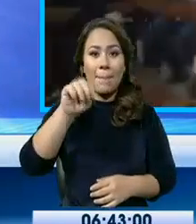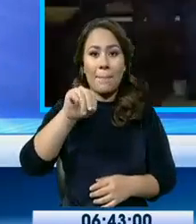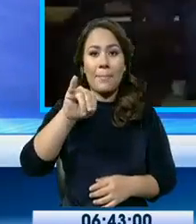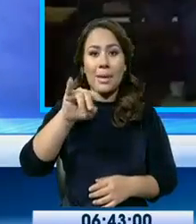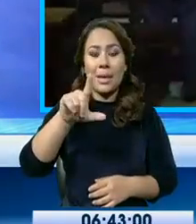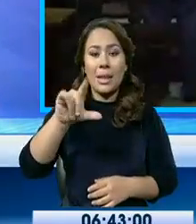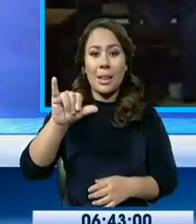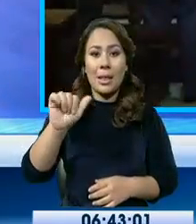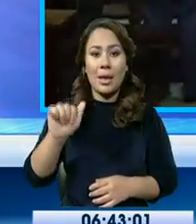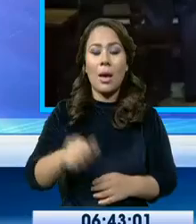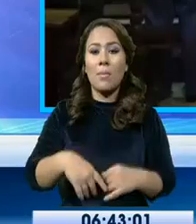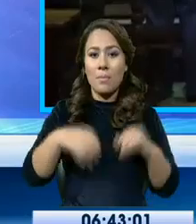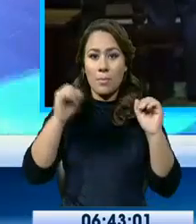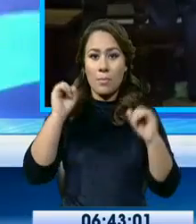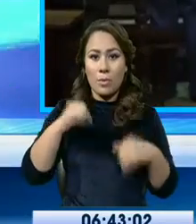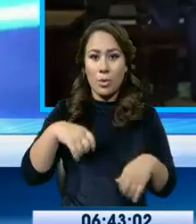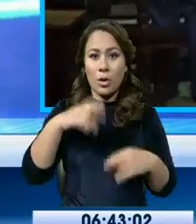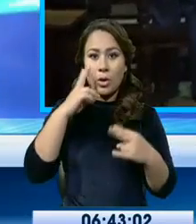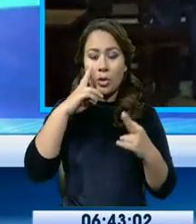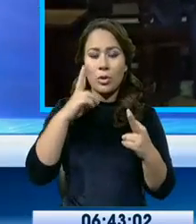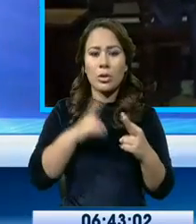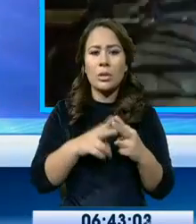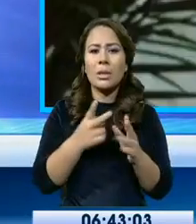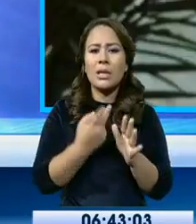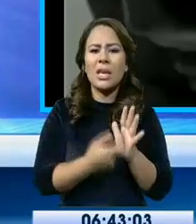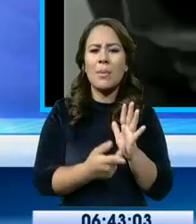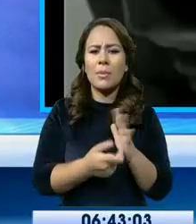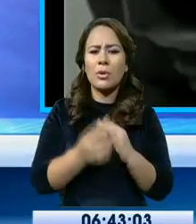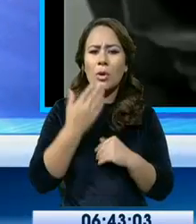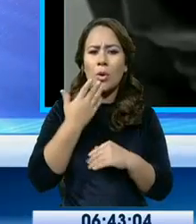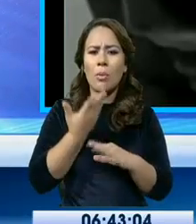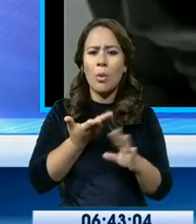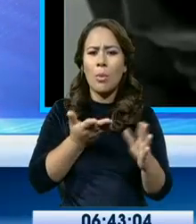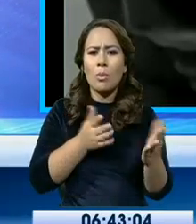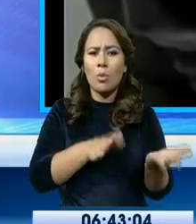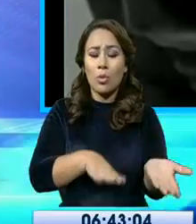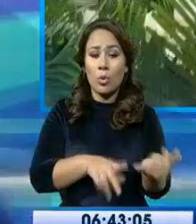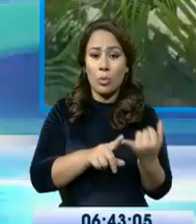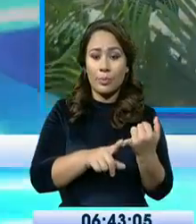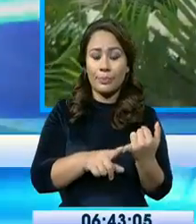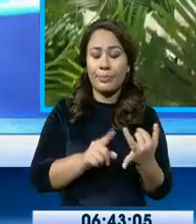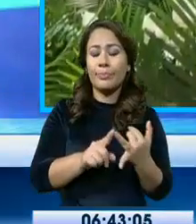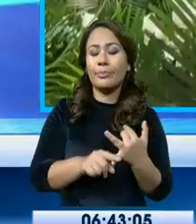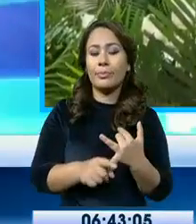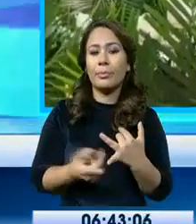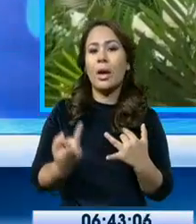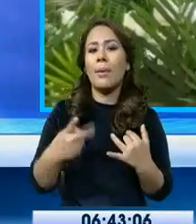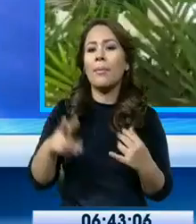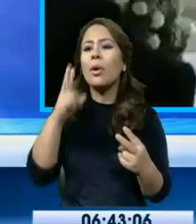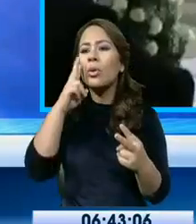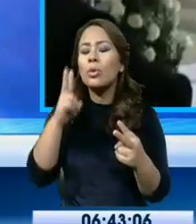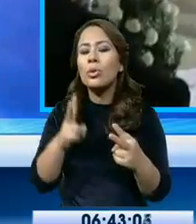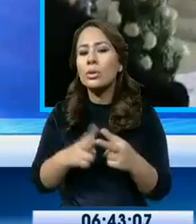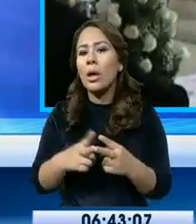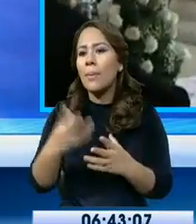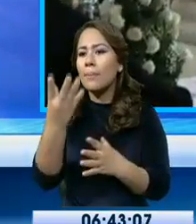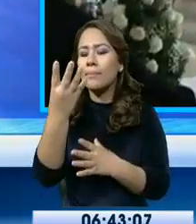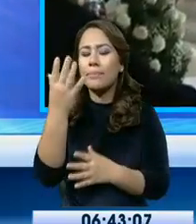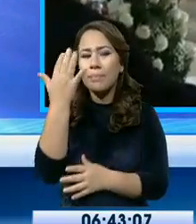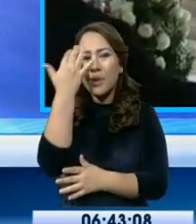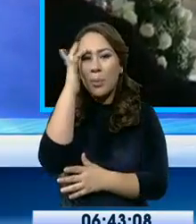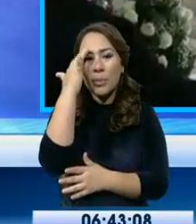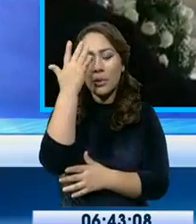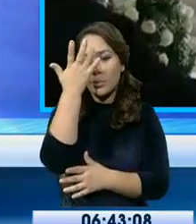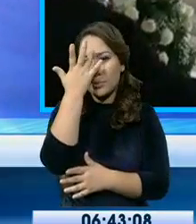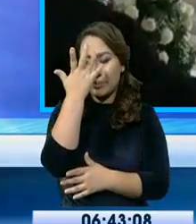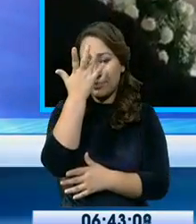poder conocer exactamente qué es lo que le provoca la muerte, por un lado, y por otro lado, conocer también, hay mucha expectativa